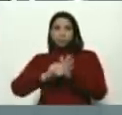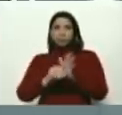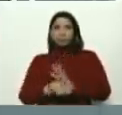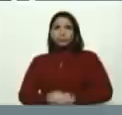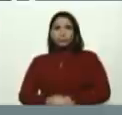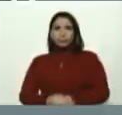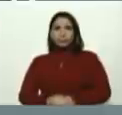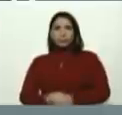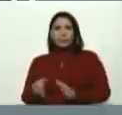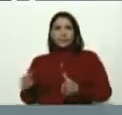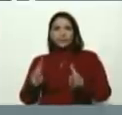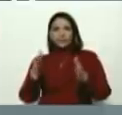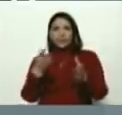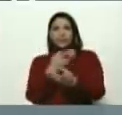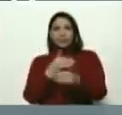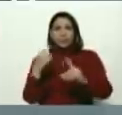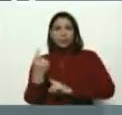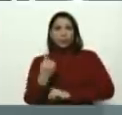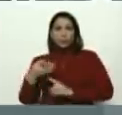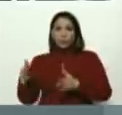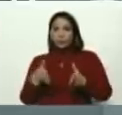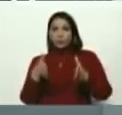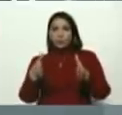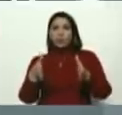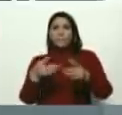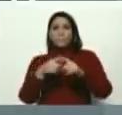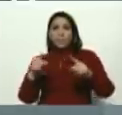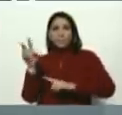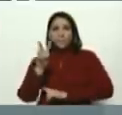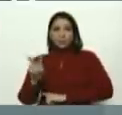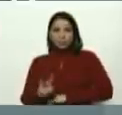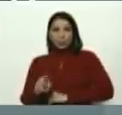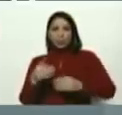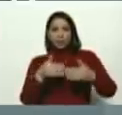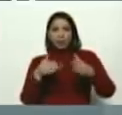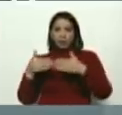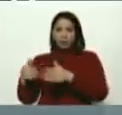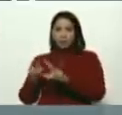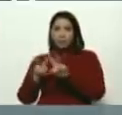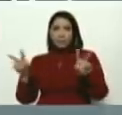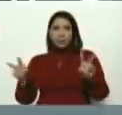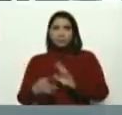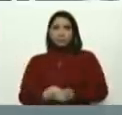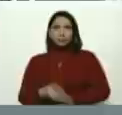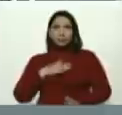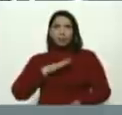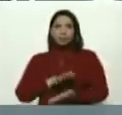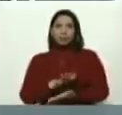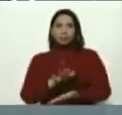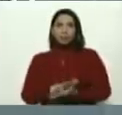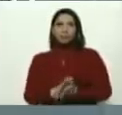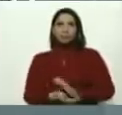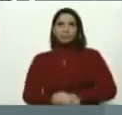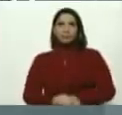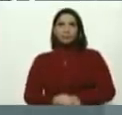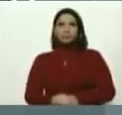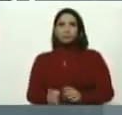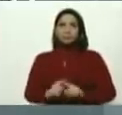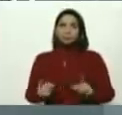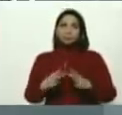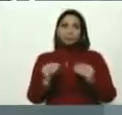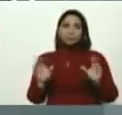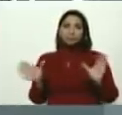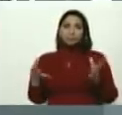de que la vía democrática es la única vía para Venezuela, para garantizar su paz, la tranquilidad, para que todos